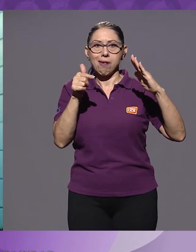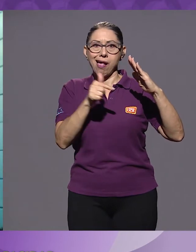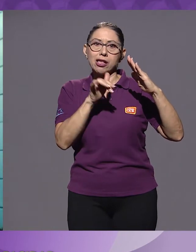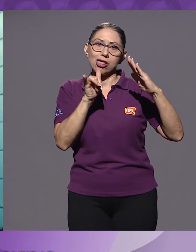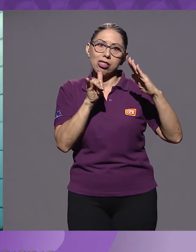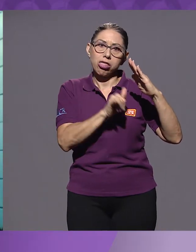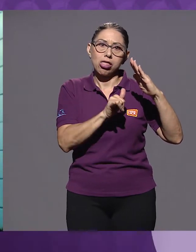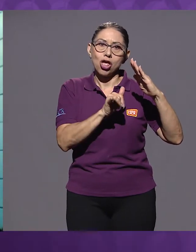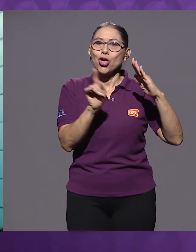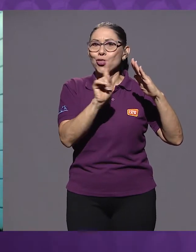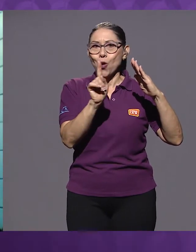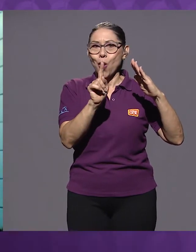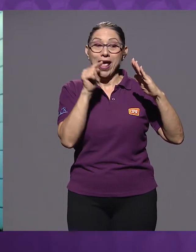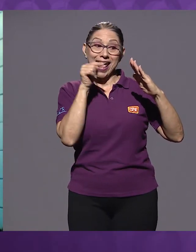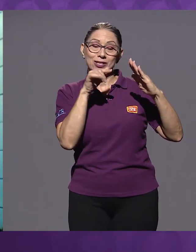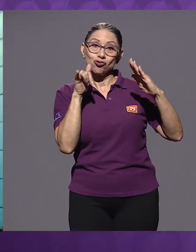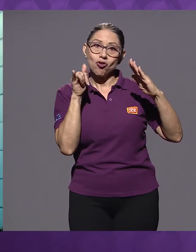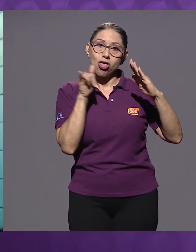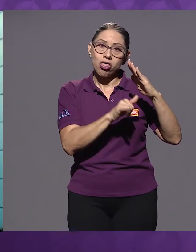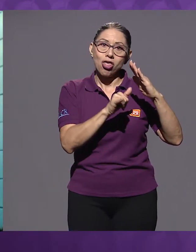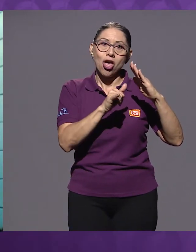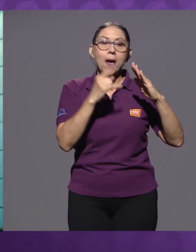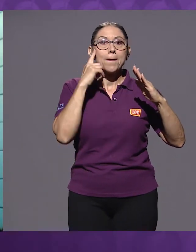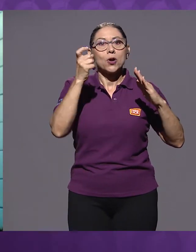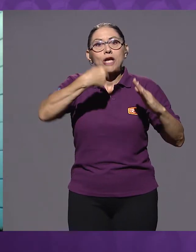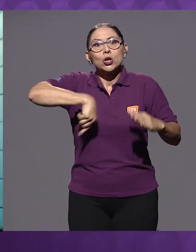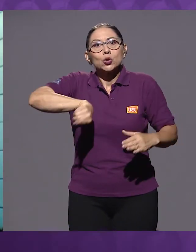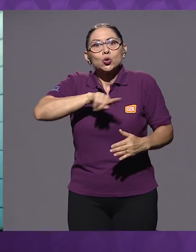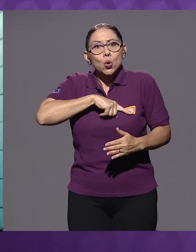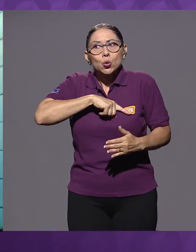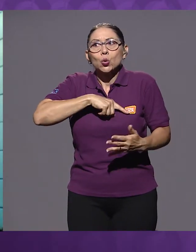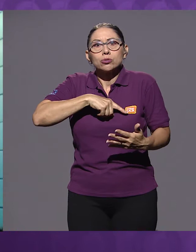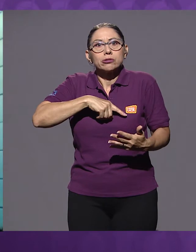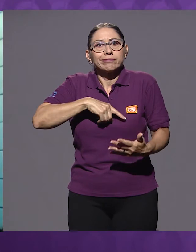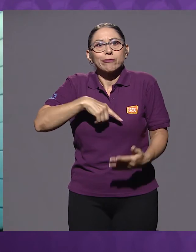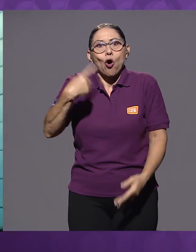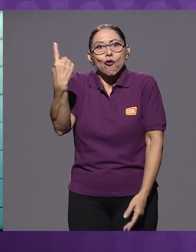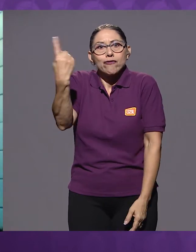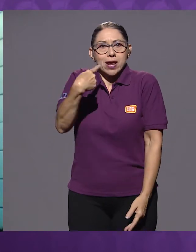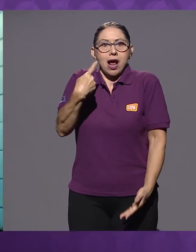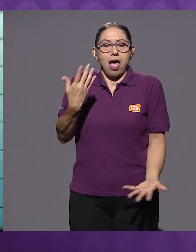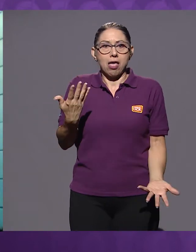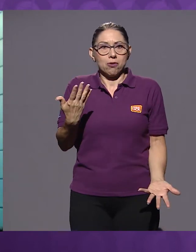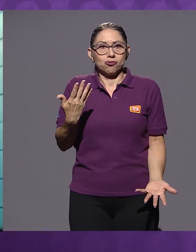una cuestión de donde nos veíamos obligados por